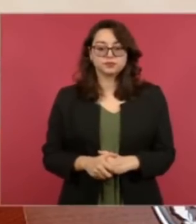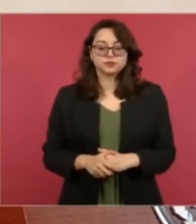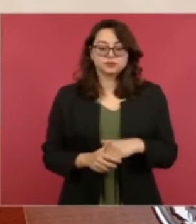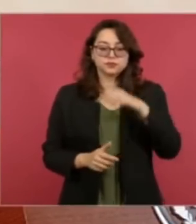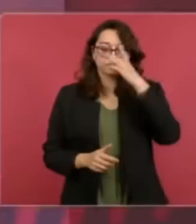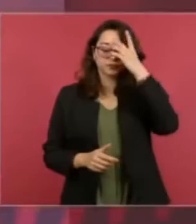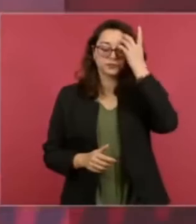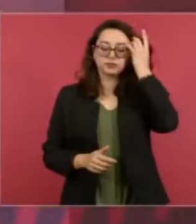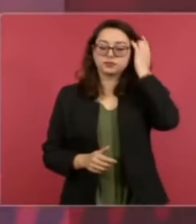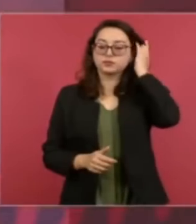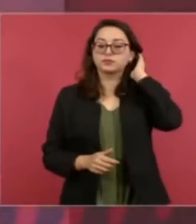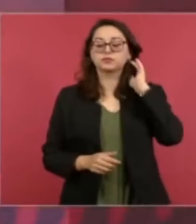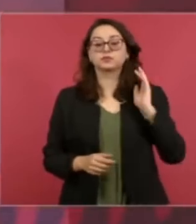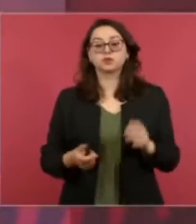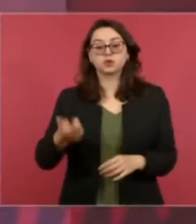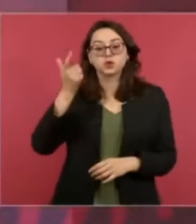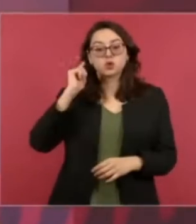Y ojalá y se tenga